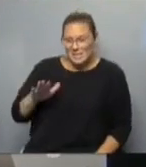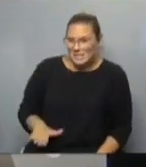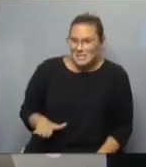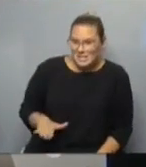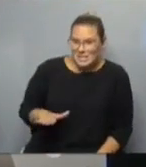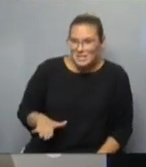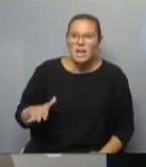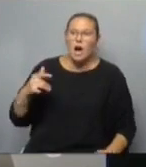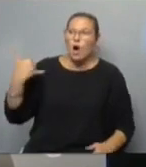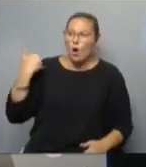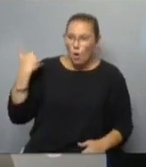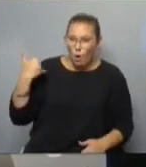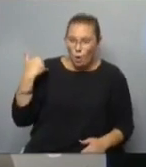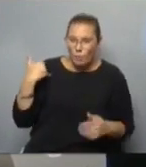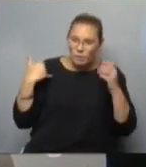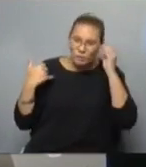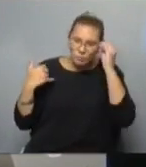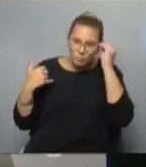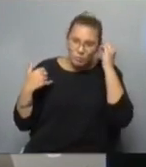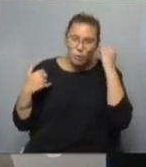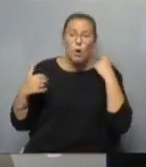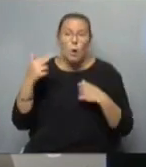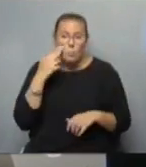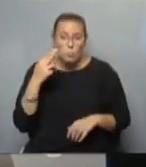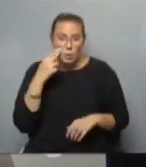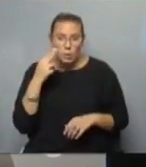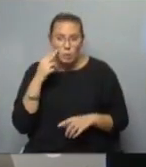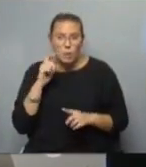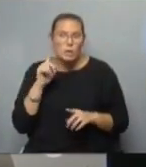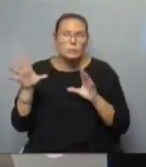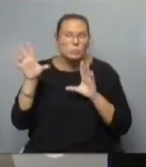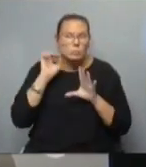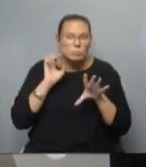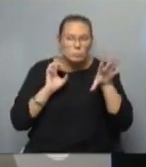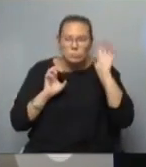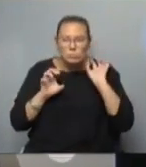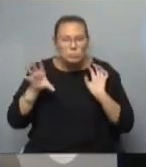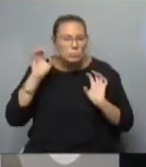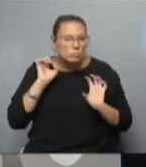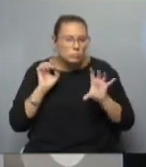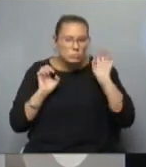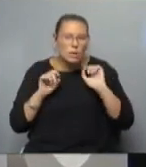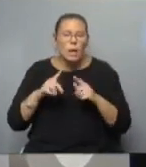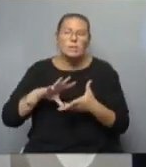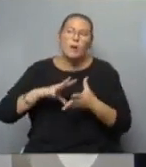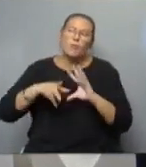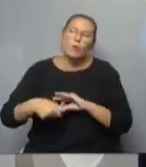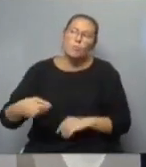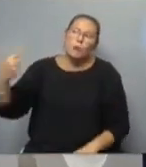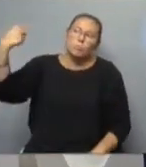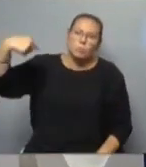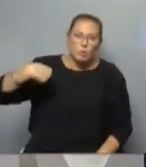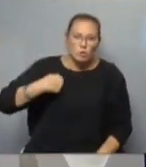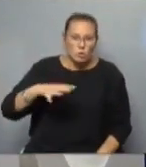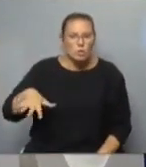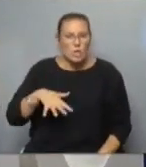fuiste joven, etcétera, con todos los problemas y con todos los oídos a esa versión que nos va dando la